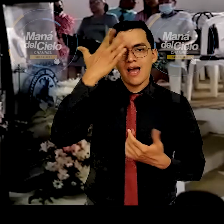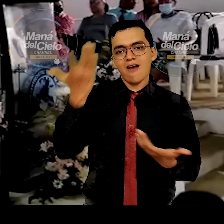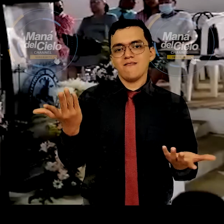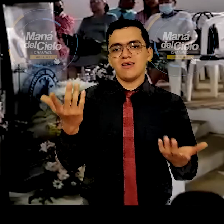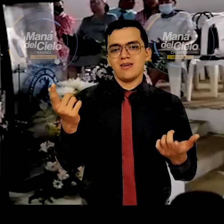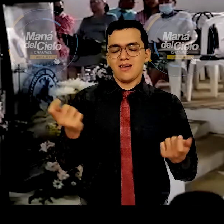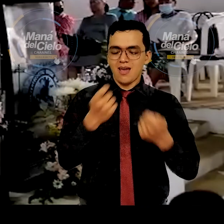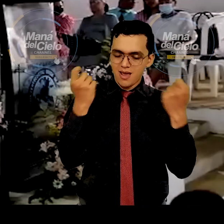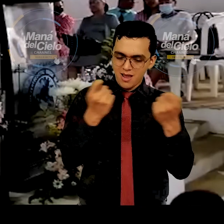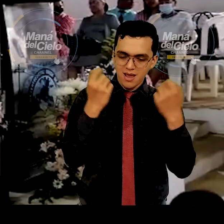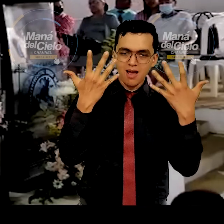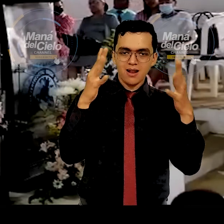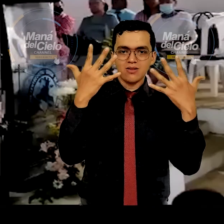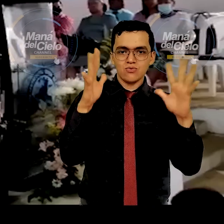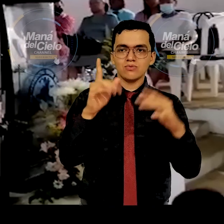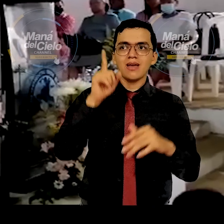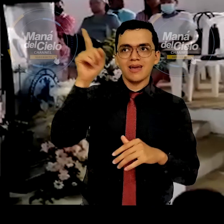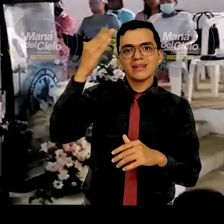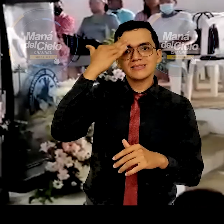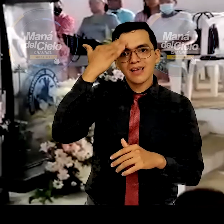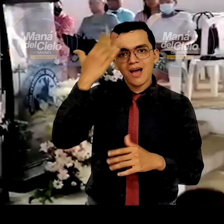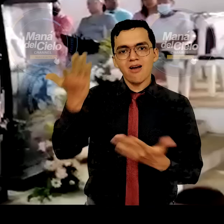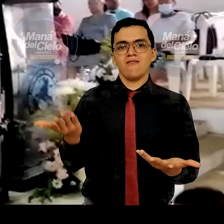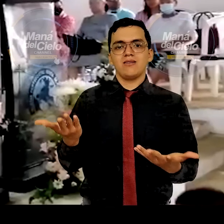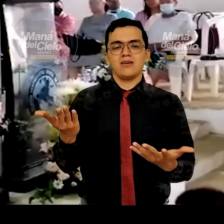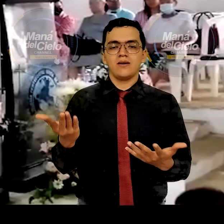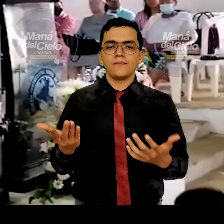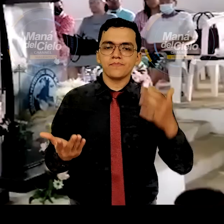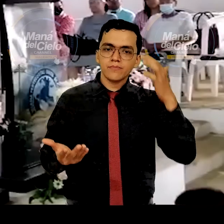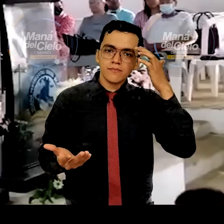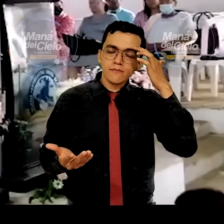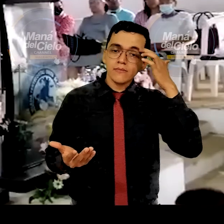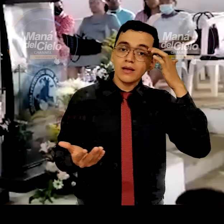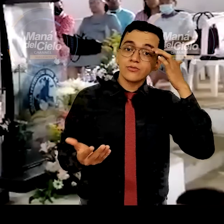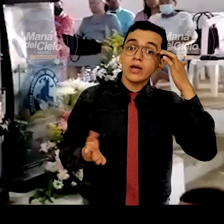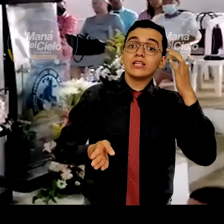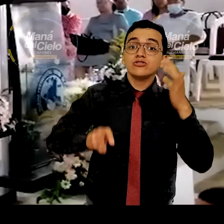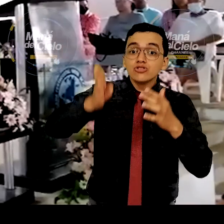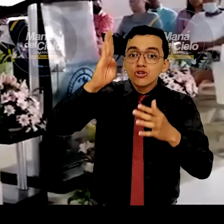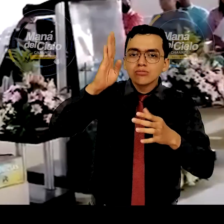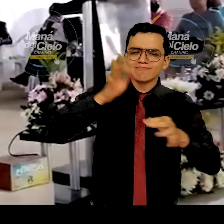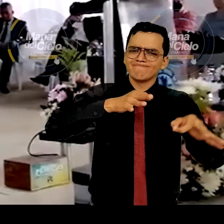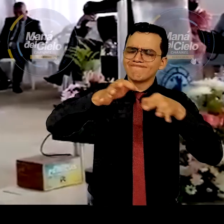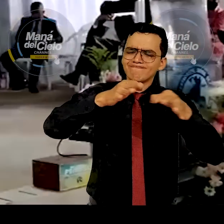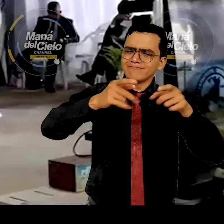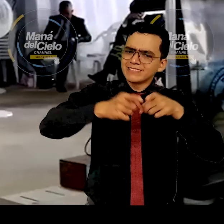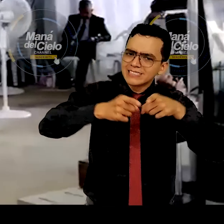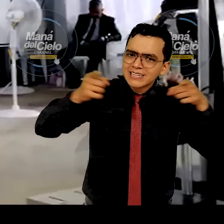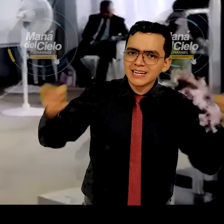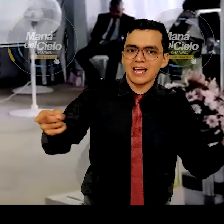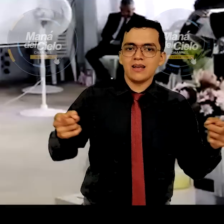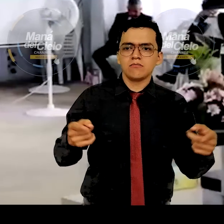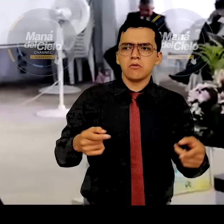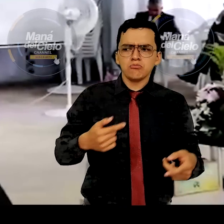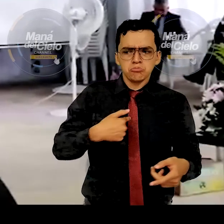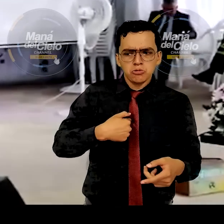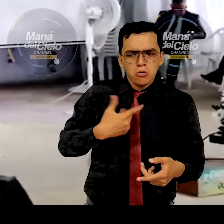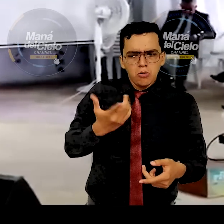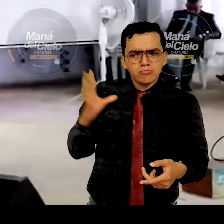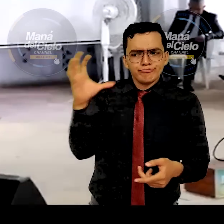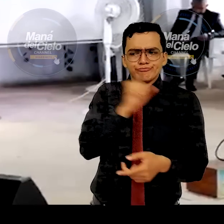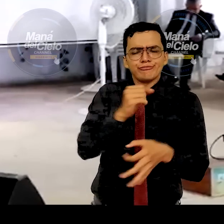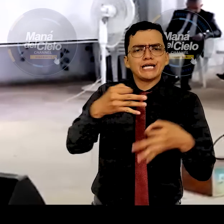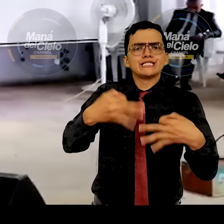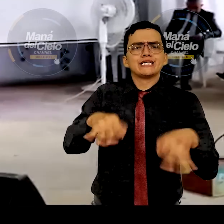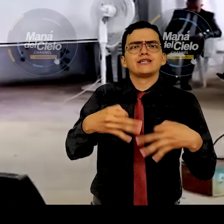Aleluya. Y entonces el Señor amplía esta idea porque es que a mí me gusta. Jesucristo es un maestro sencillo. y